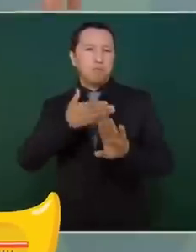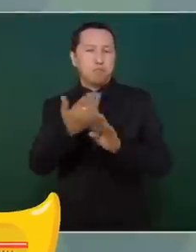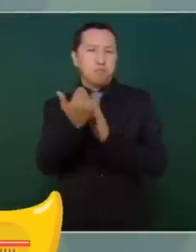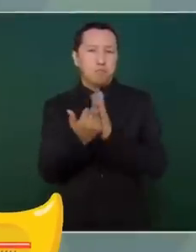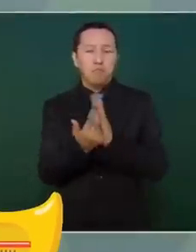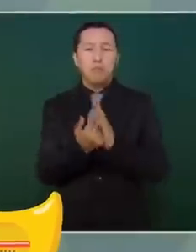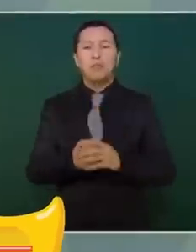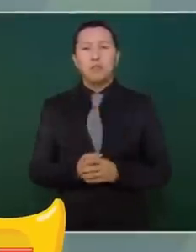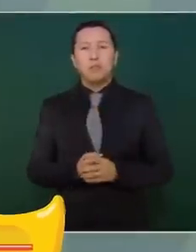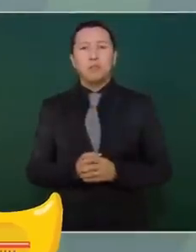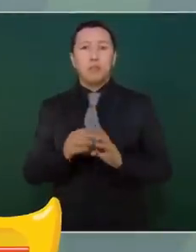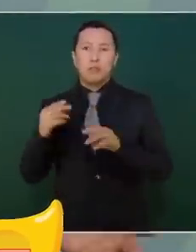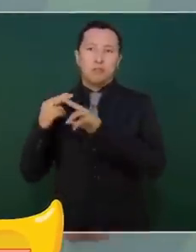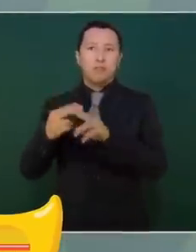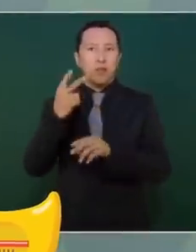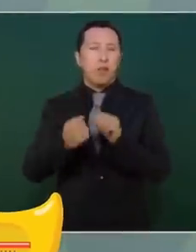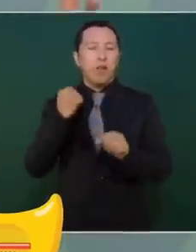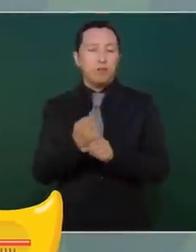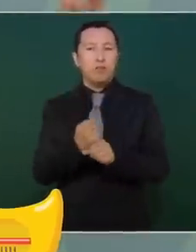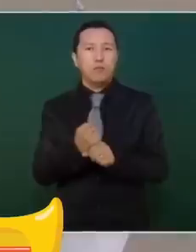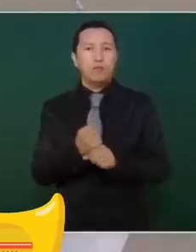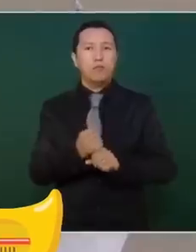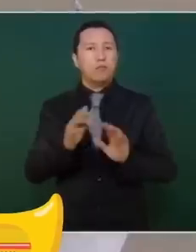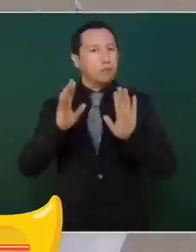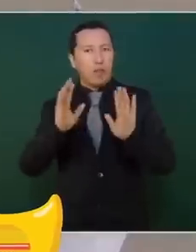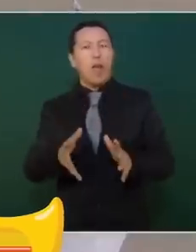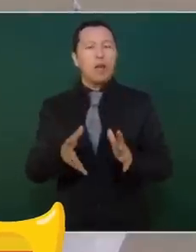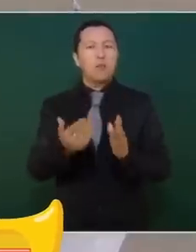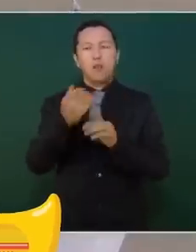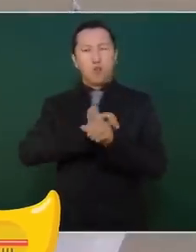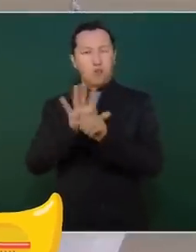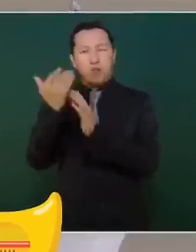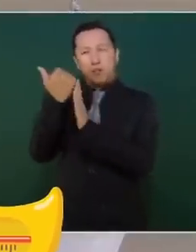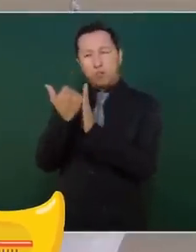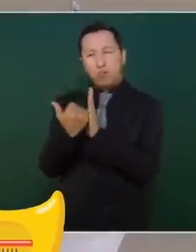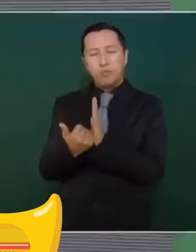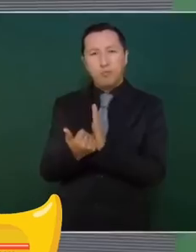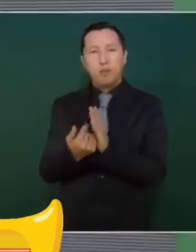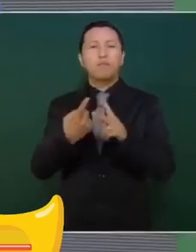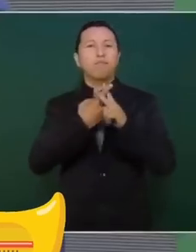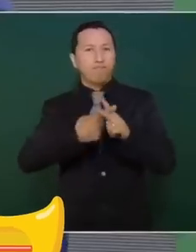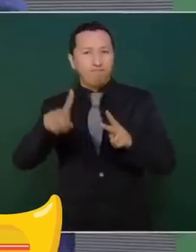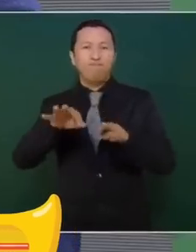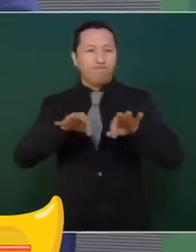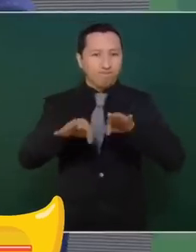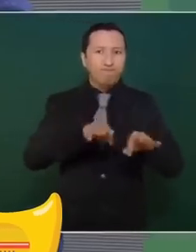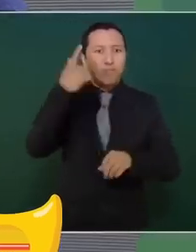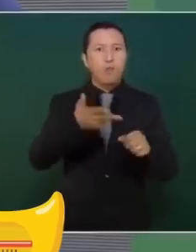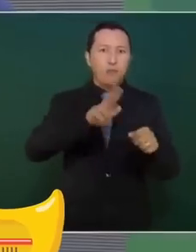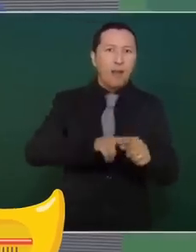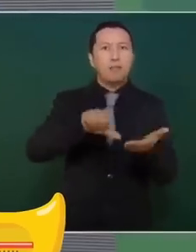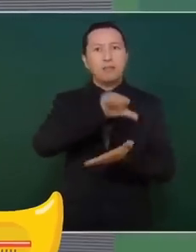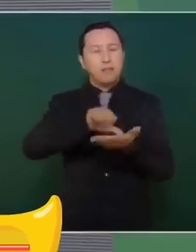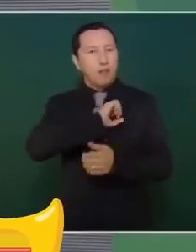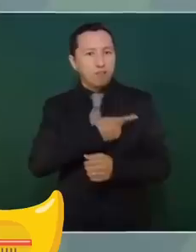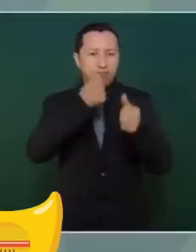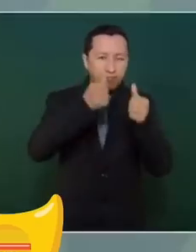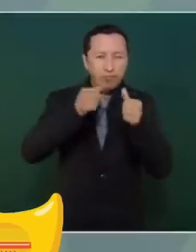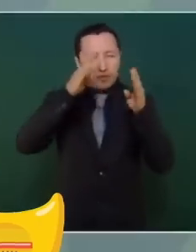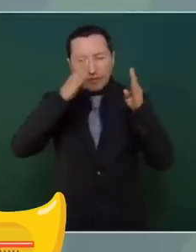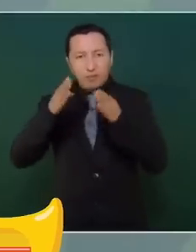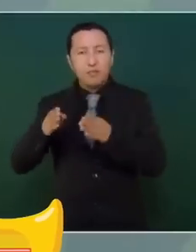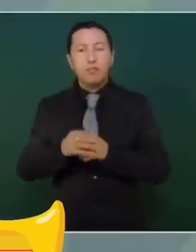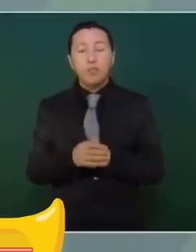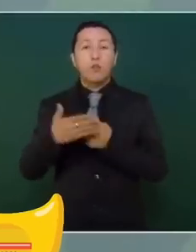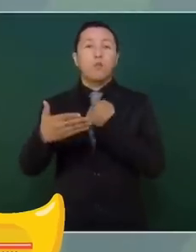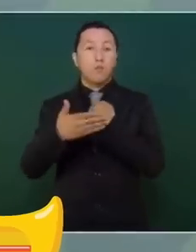2 años atender la pandemia, ya estamos levantando todo el sistema de salud pública. Ya comenzamos. Y tengo el compromiso de que para el año próximo,